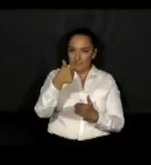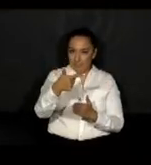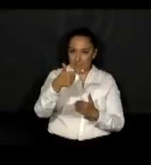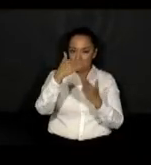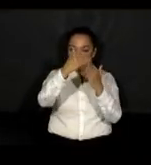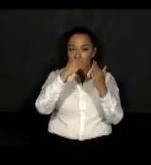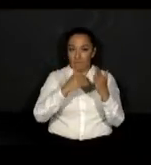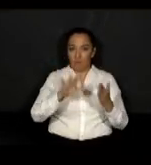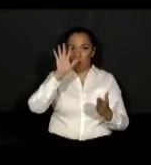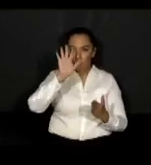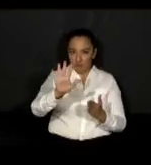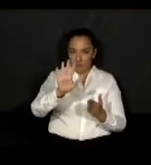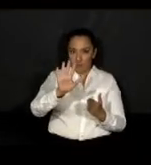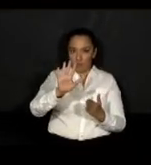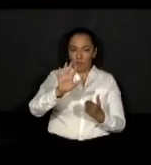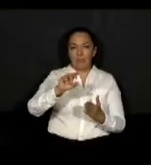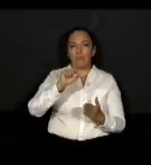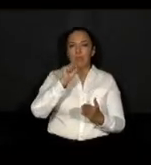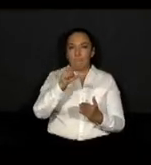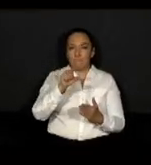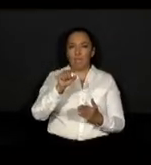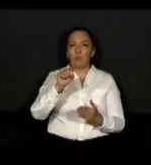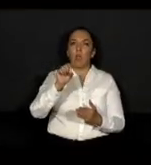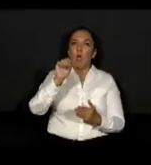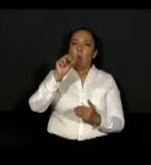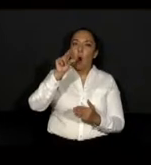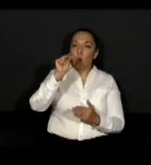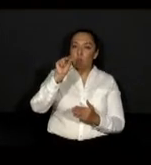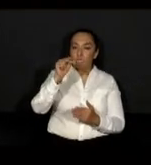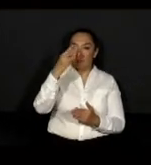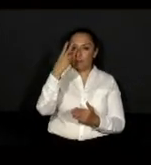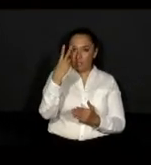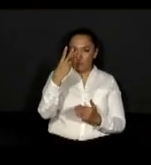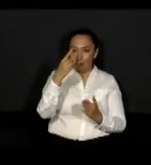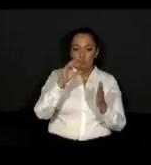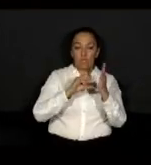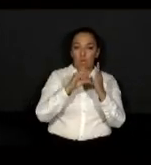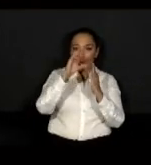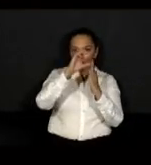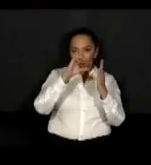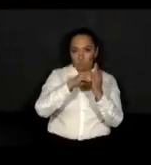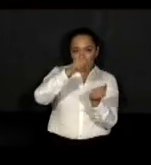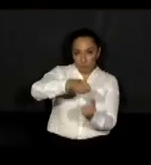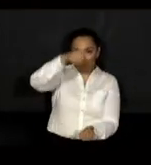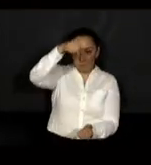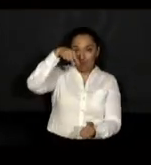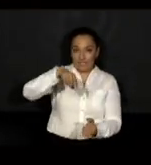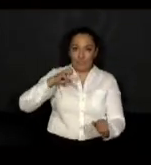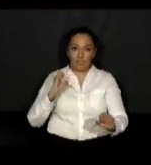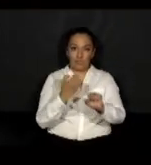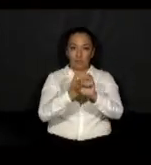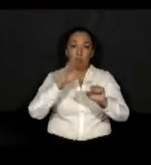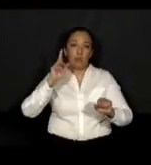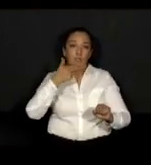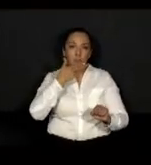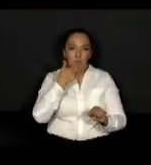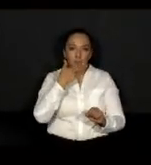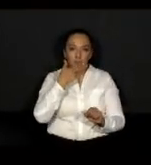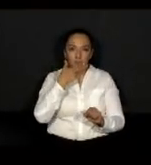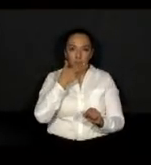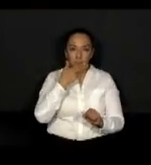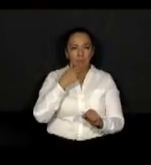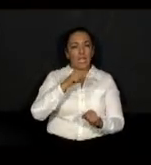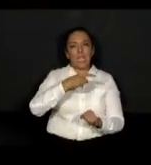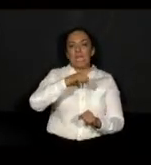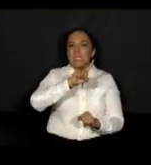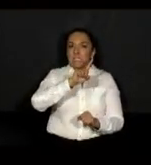y 82, fracción decimosegunda de la Constitución Política del Estado Libre y Soberano de Chihuahua,